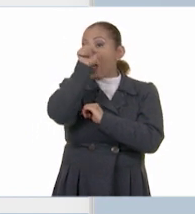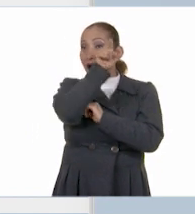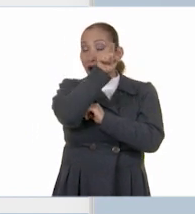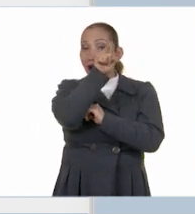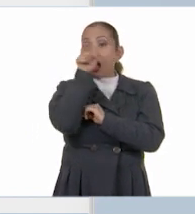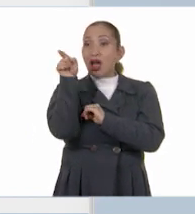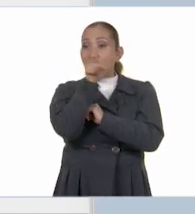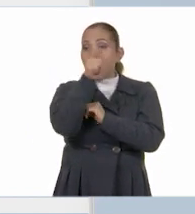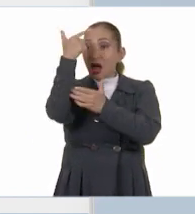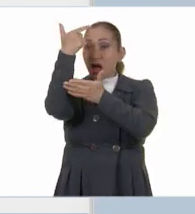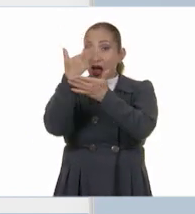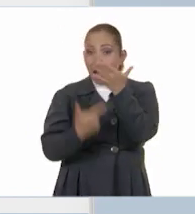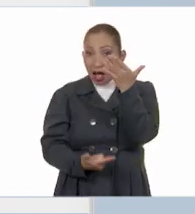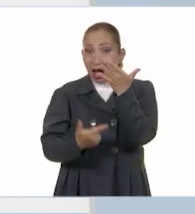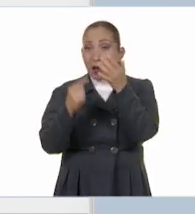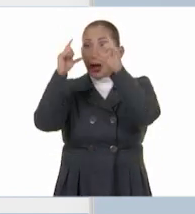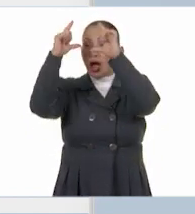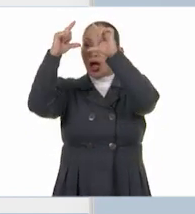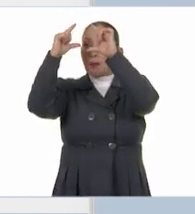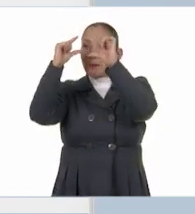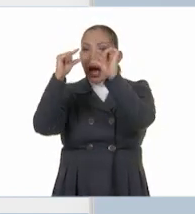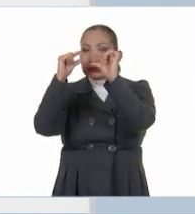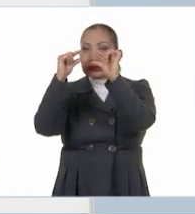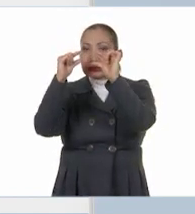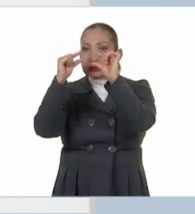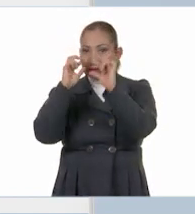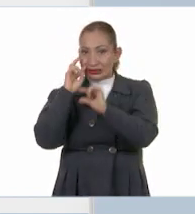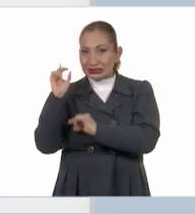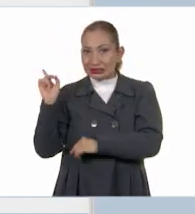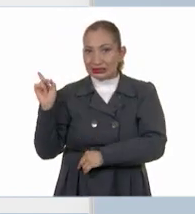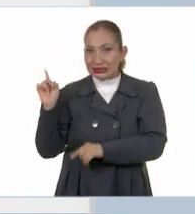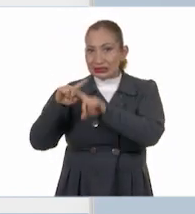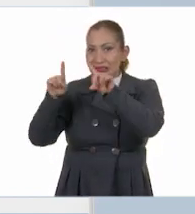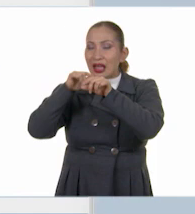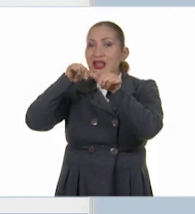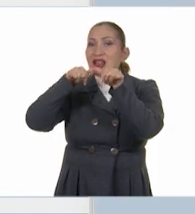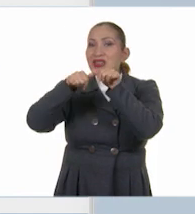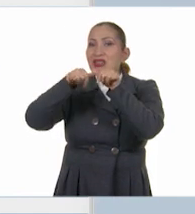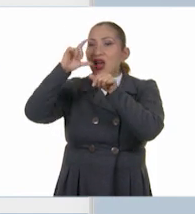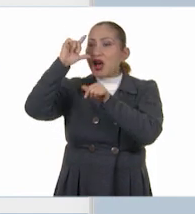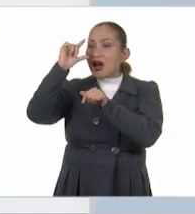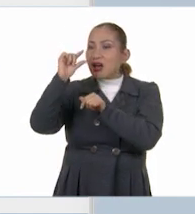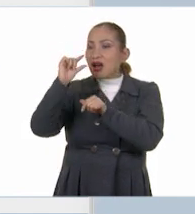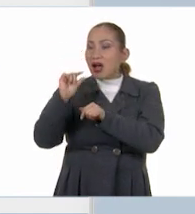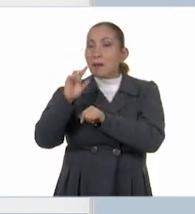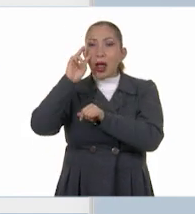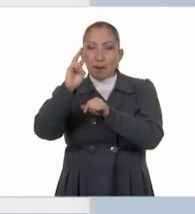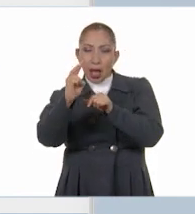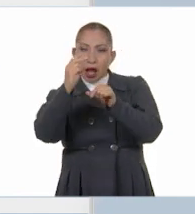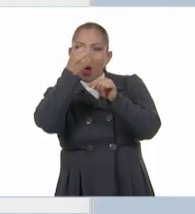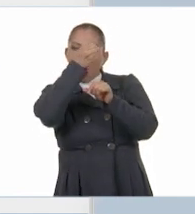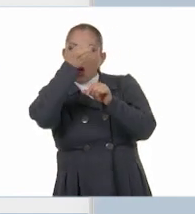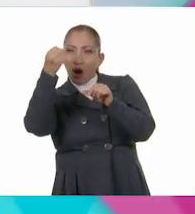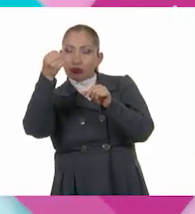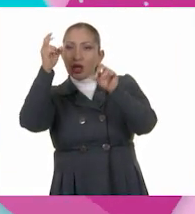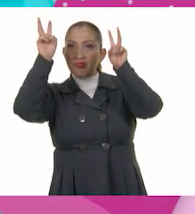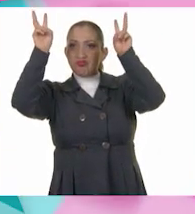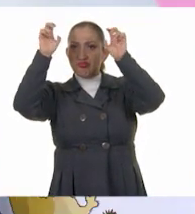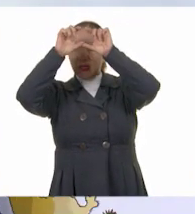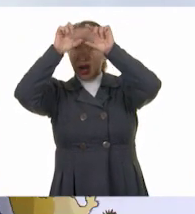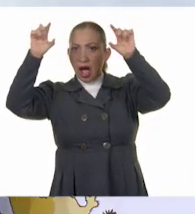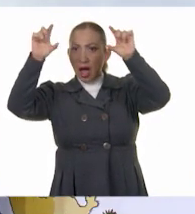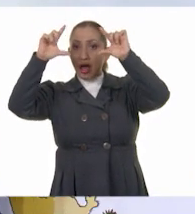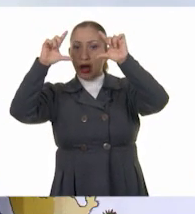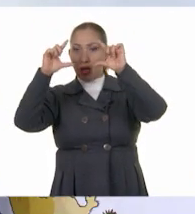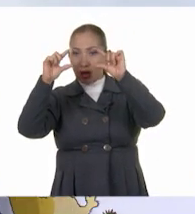letra más pequeña que el subtítulo. ¿Se dan cuenta? Uh-huh. Esto nos sirve para jerarquizar la información, o sea, para